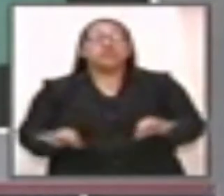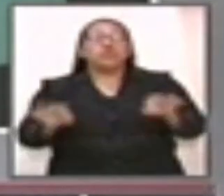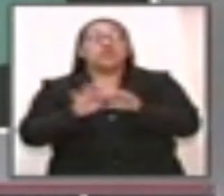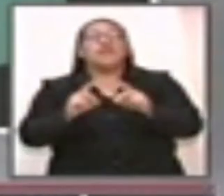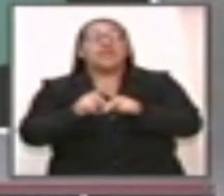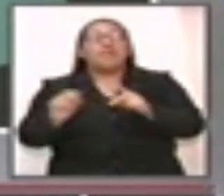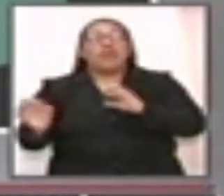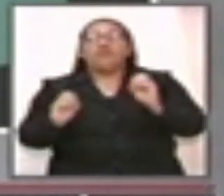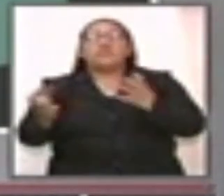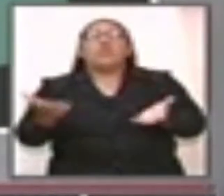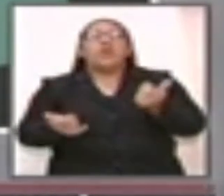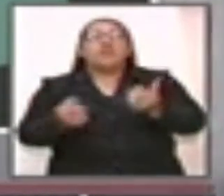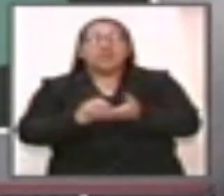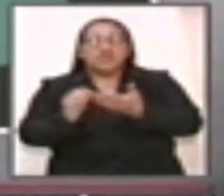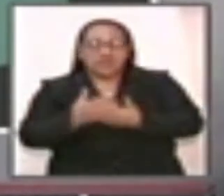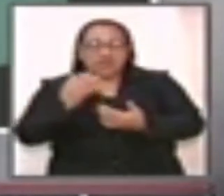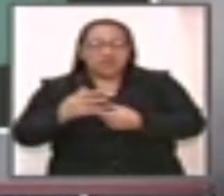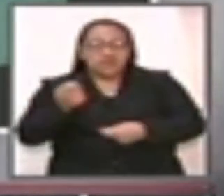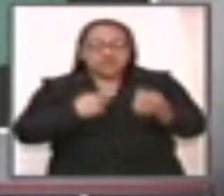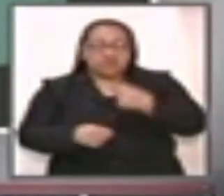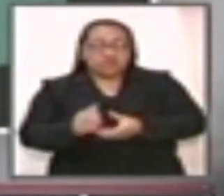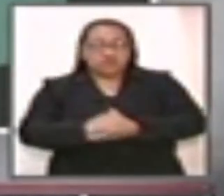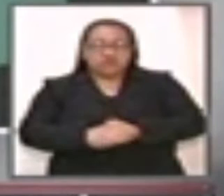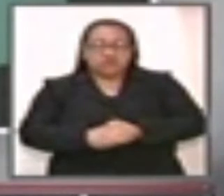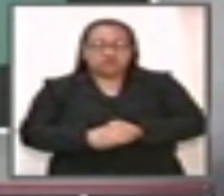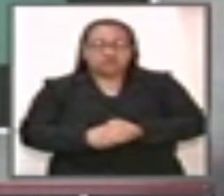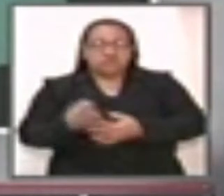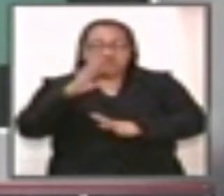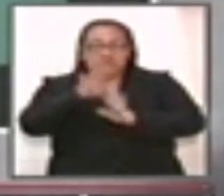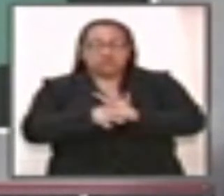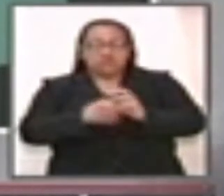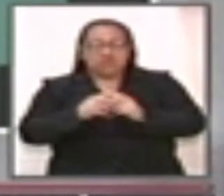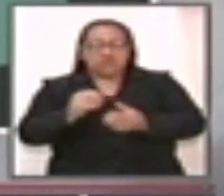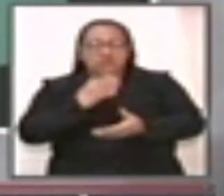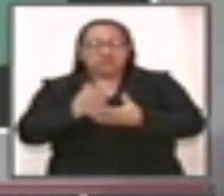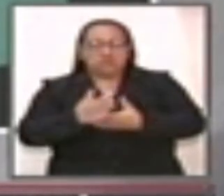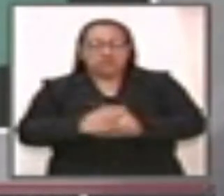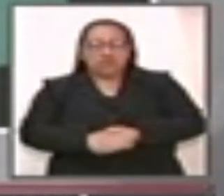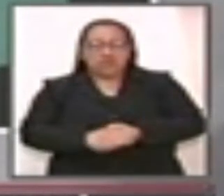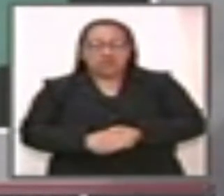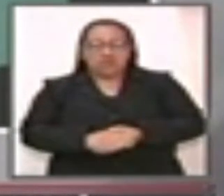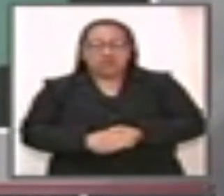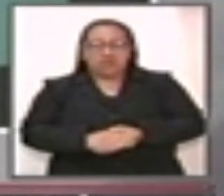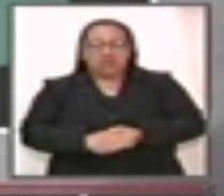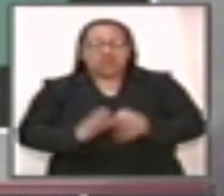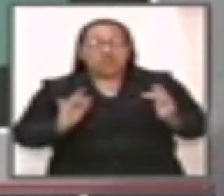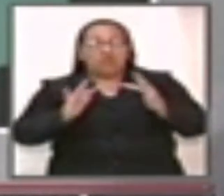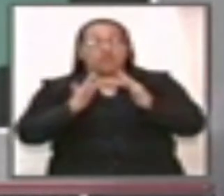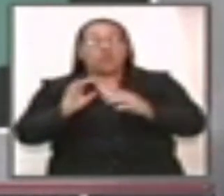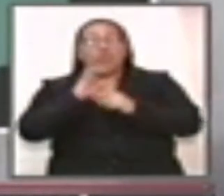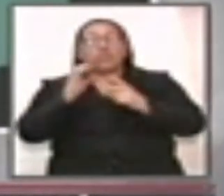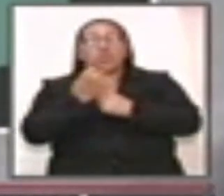diversificar la oferta, facilitar el comercio, es decir, disminuir todo lo que significa las trabas burocráticas y fomentar una